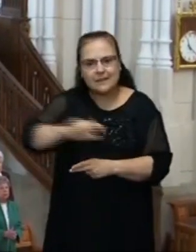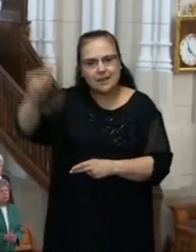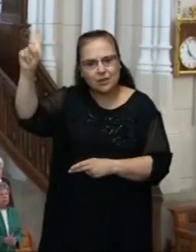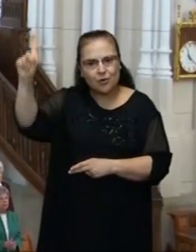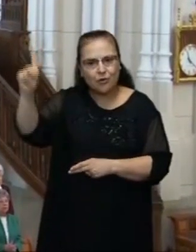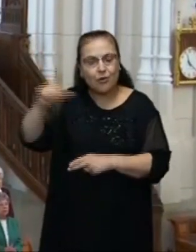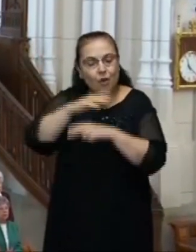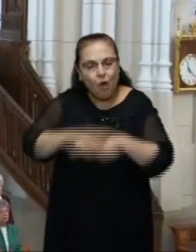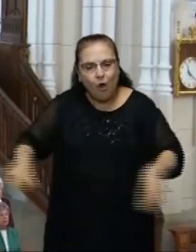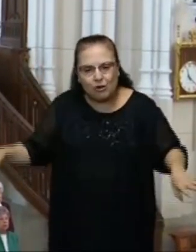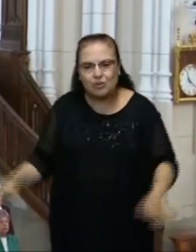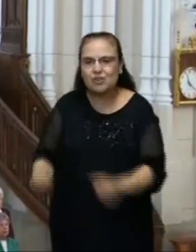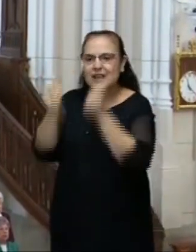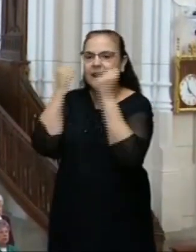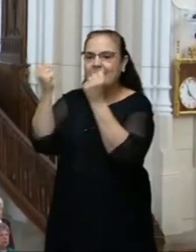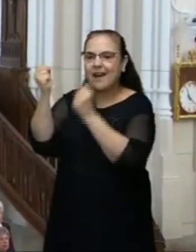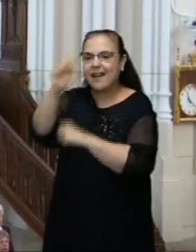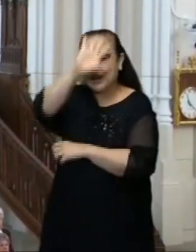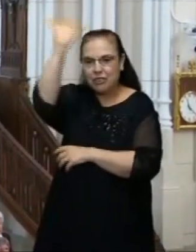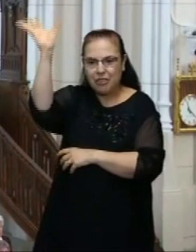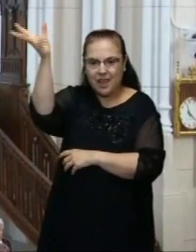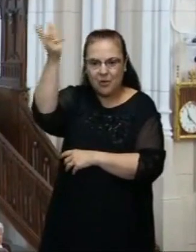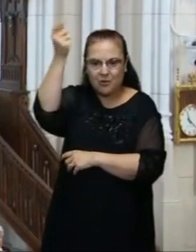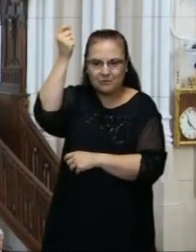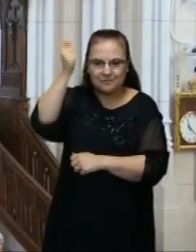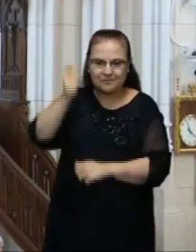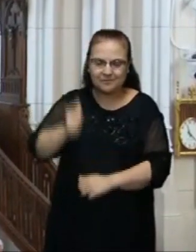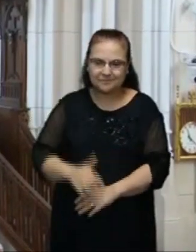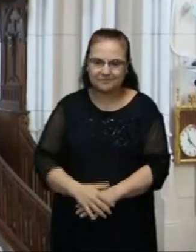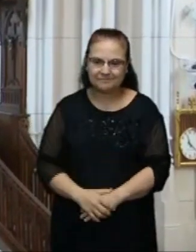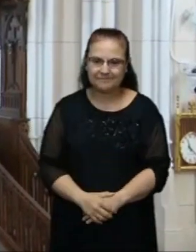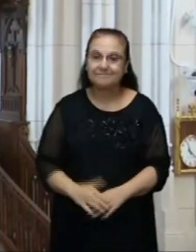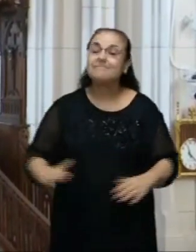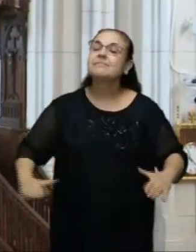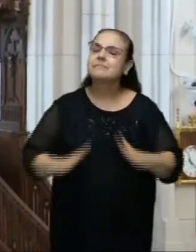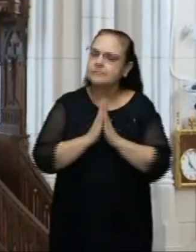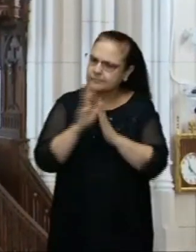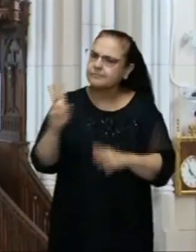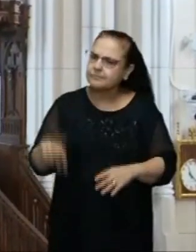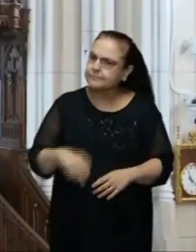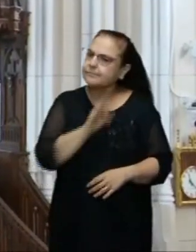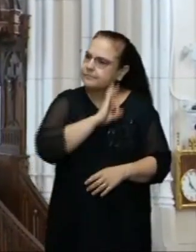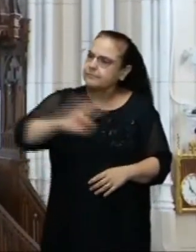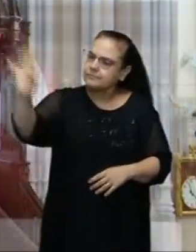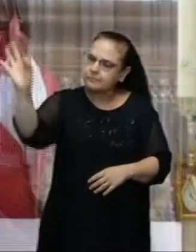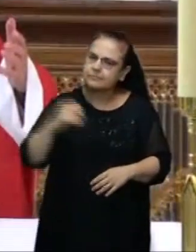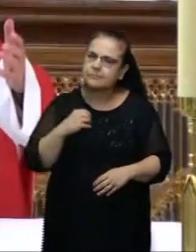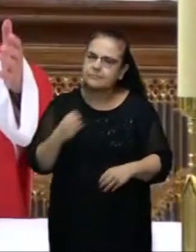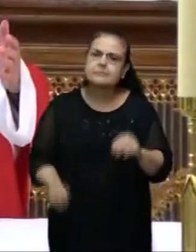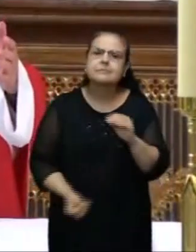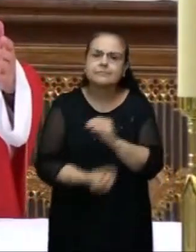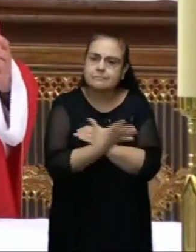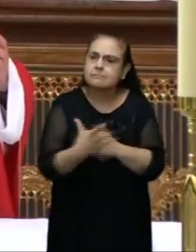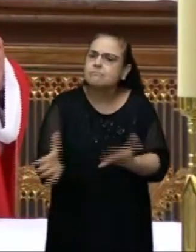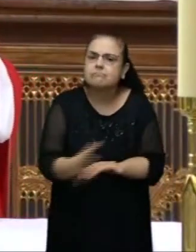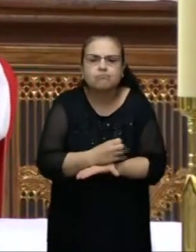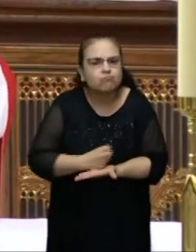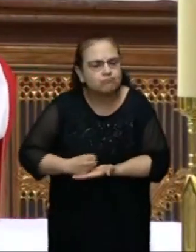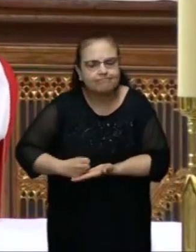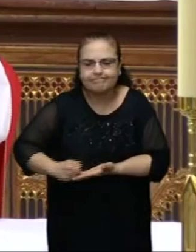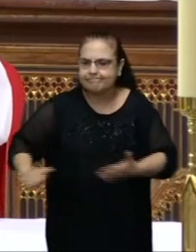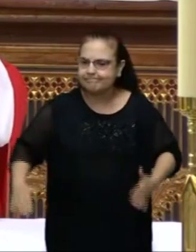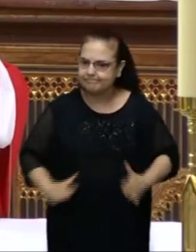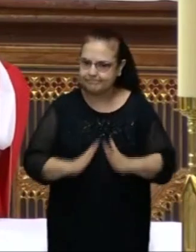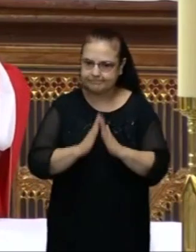nombre del Señor. Hosanna en el cielo. Santo eres en verdad, Señor, fuente de